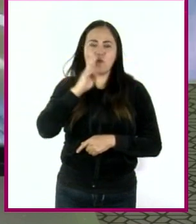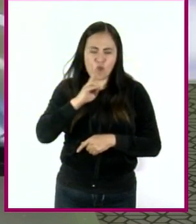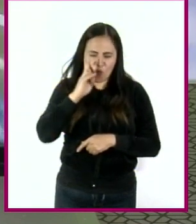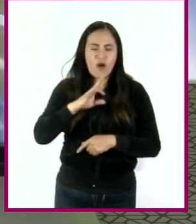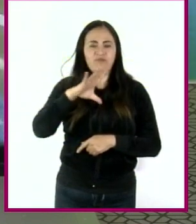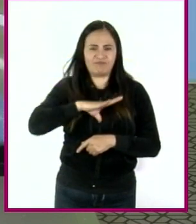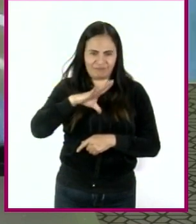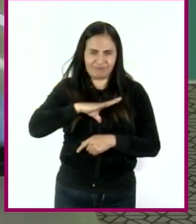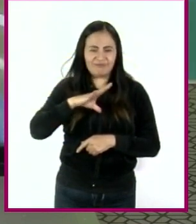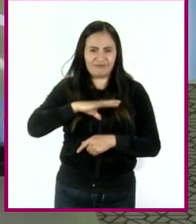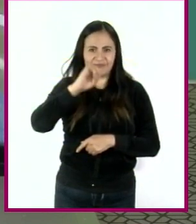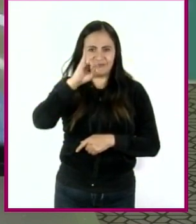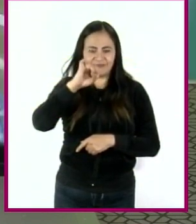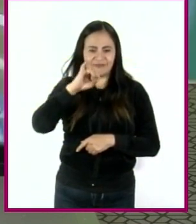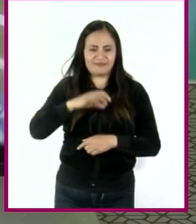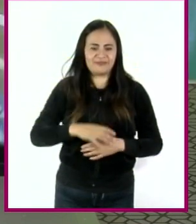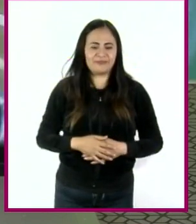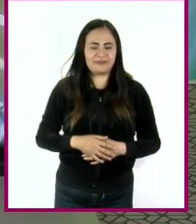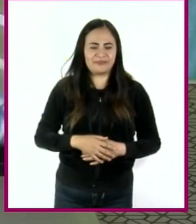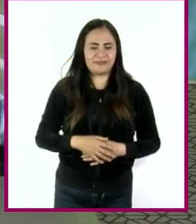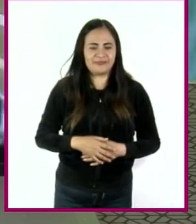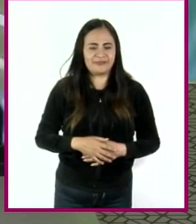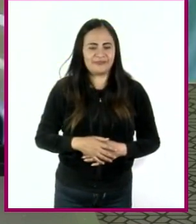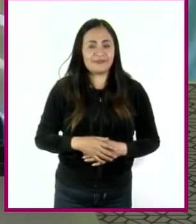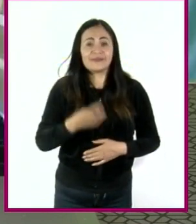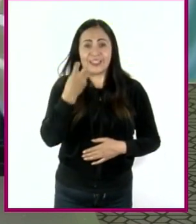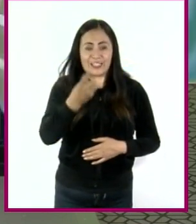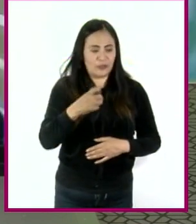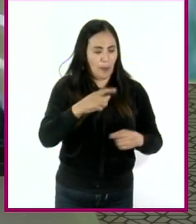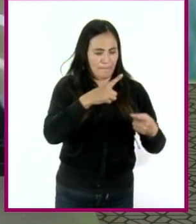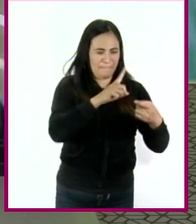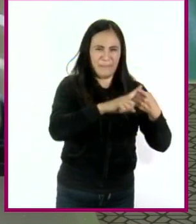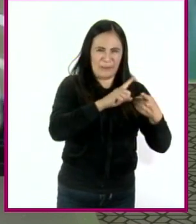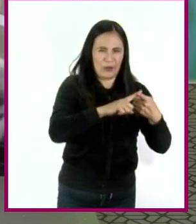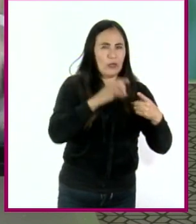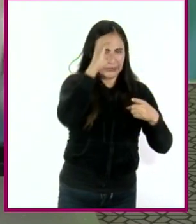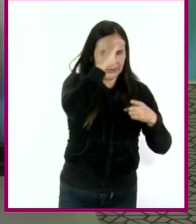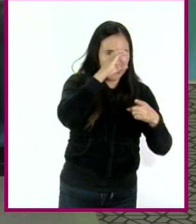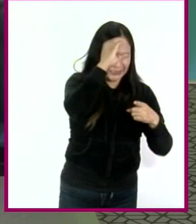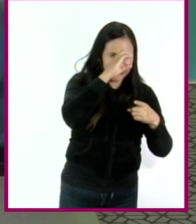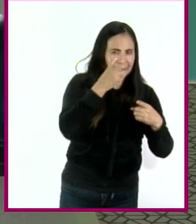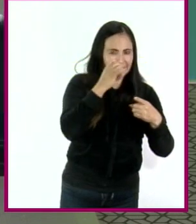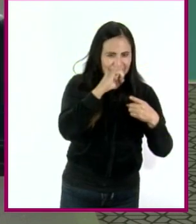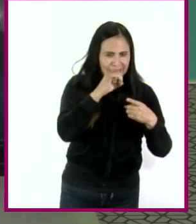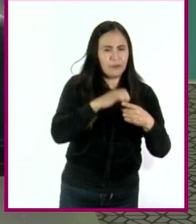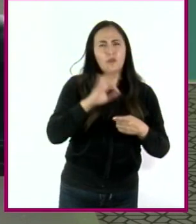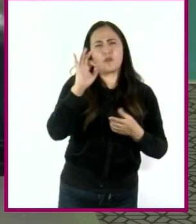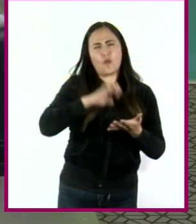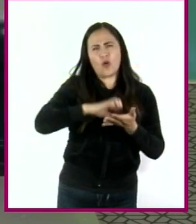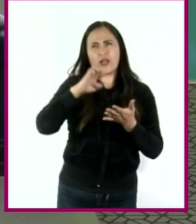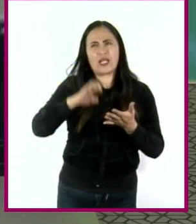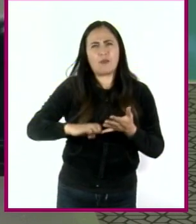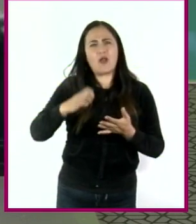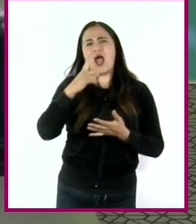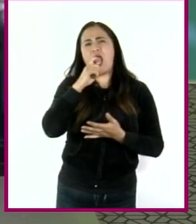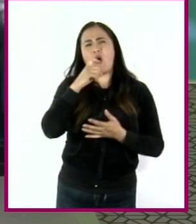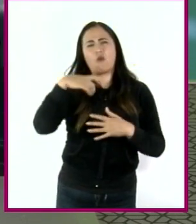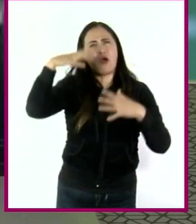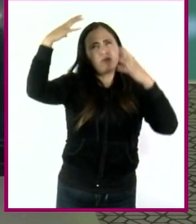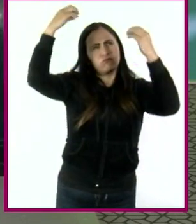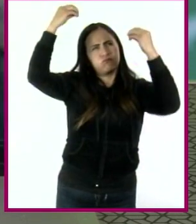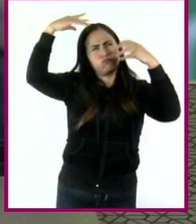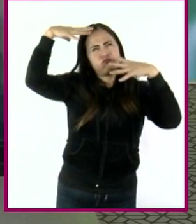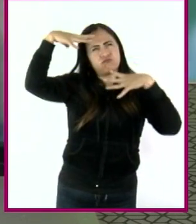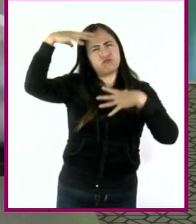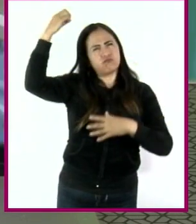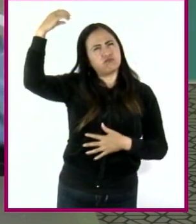porque eso le da, vamos a decir, una base científica al mito de que en la regadera se te ocurrieron las cosas